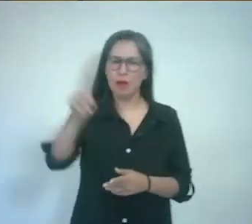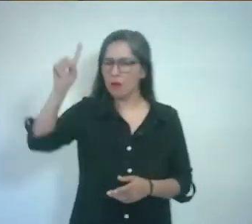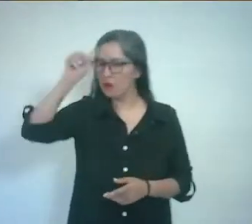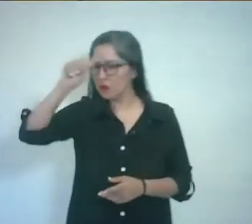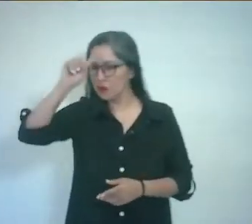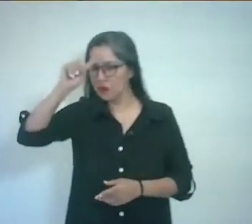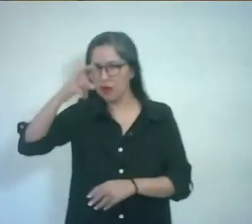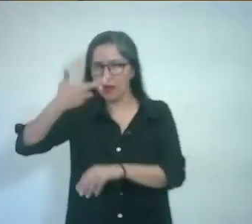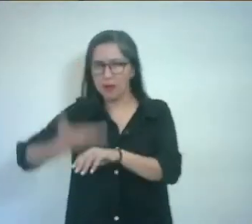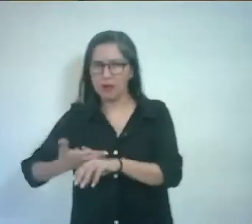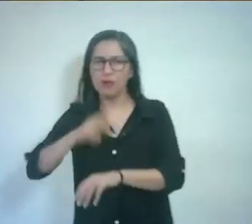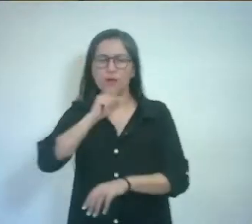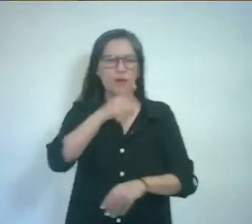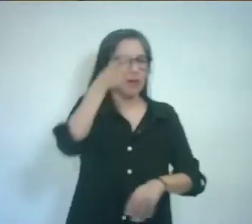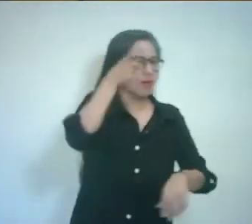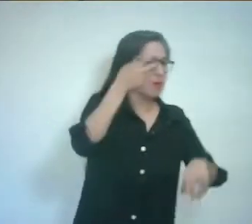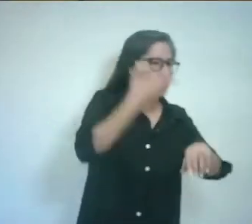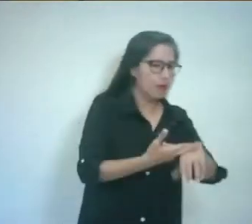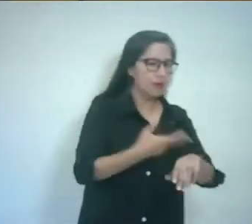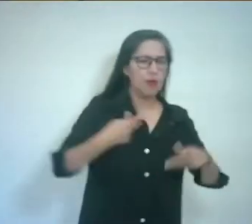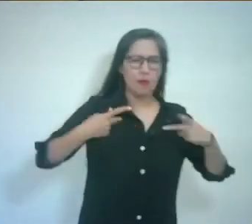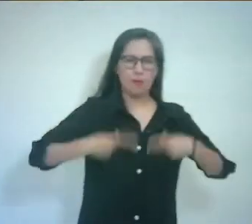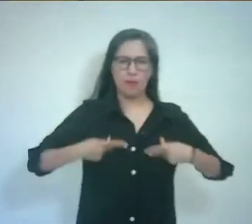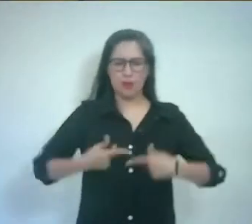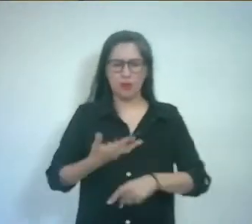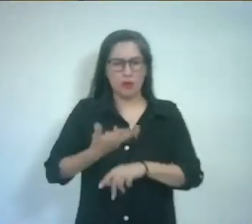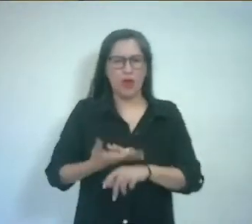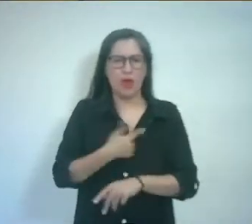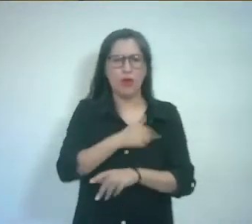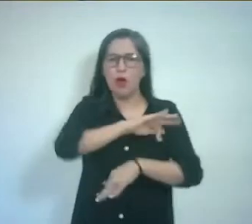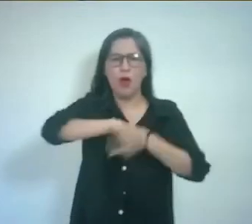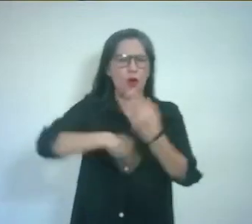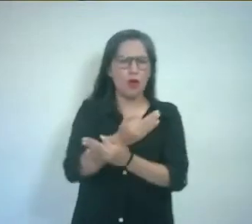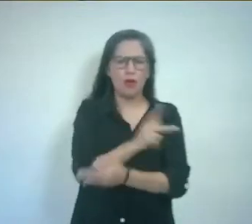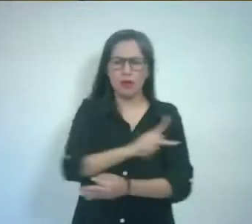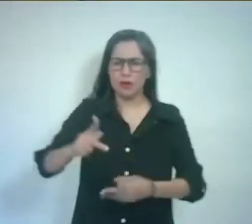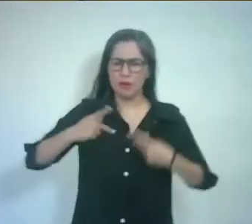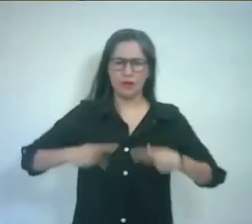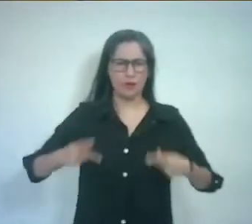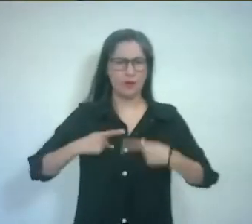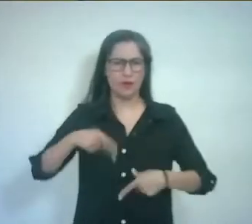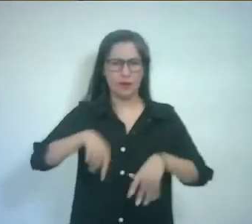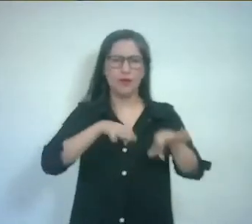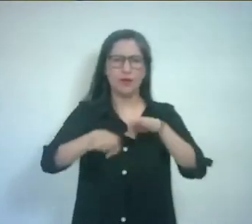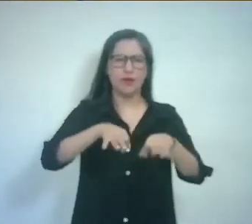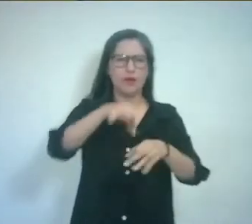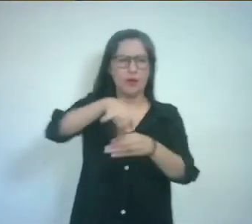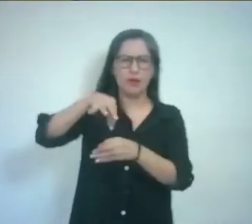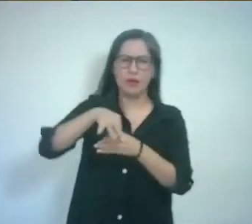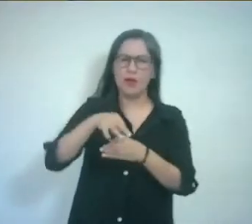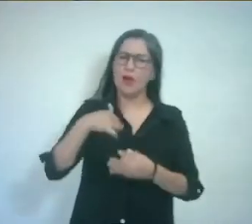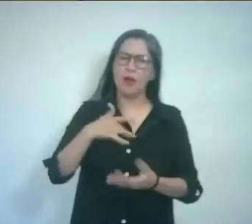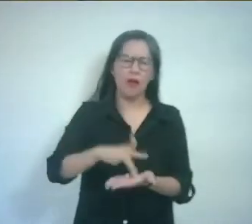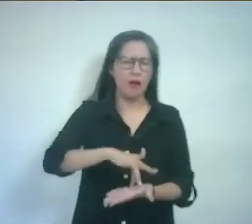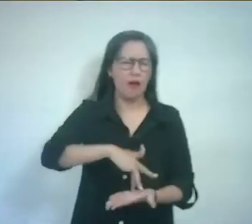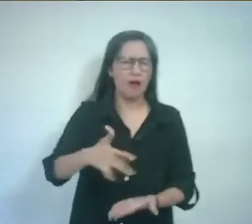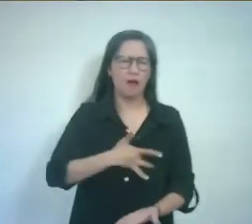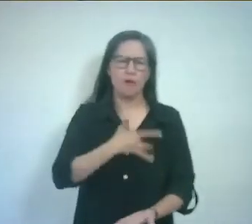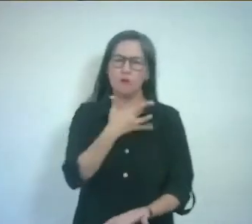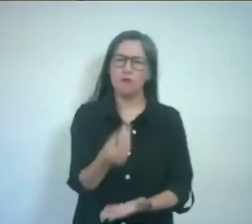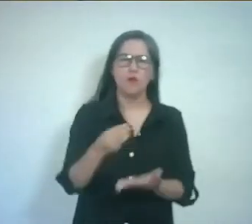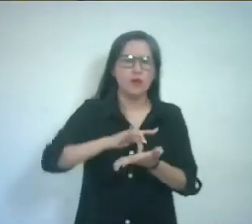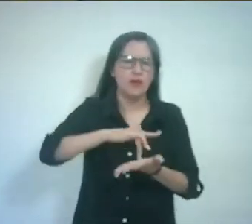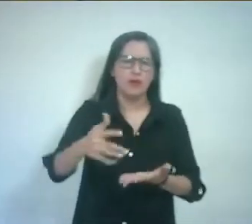hasta las direcciones y todo el personal electoral, todo el funcionariado electoral. Les expreso mi más profundo agradecimiento y